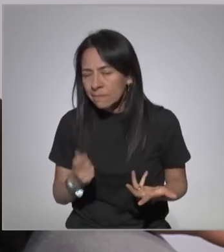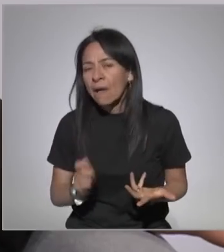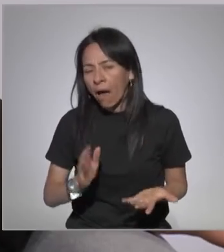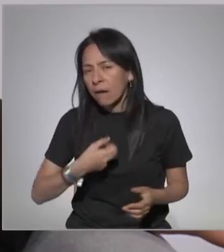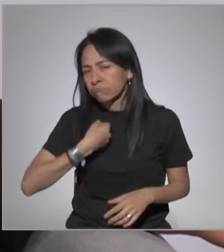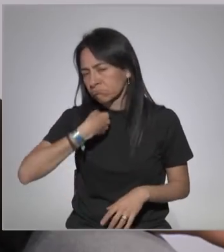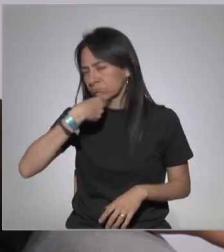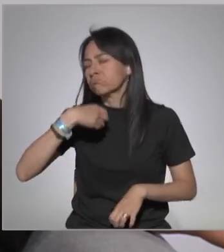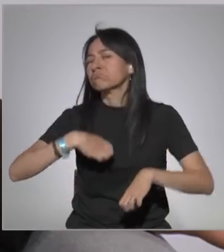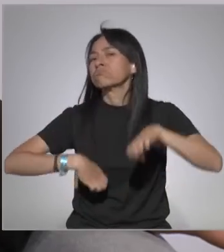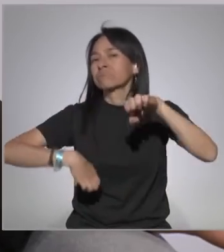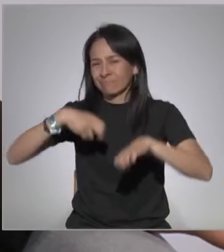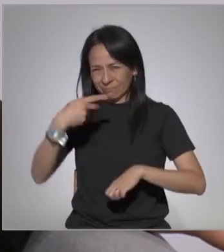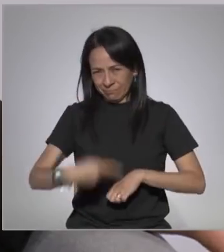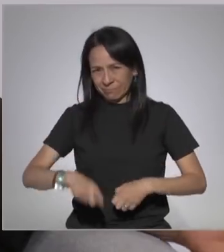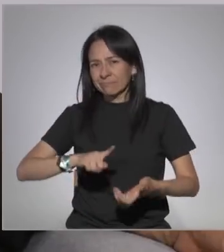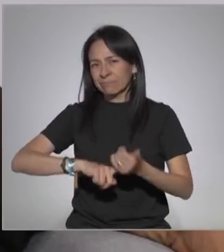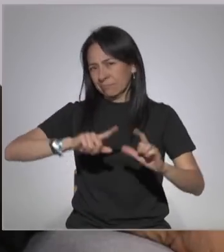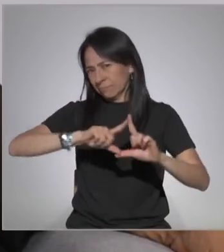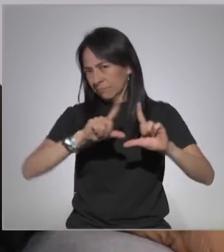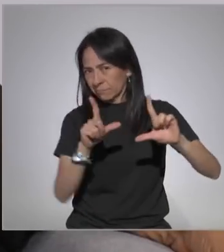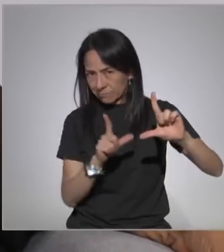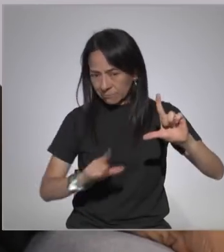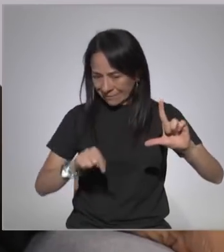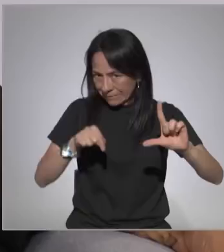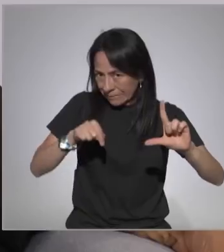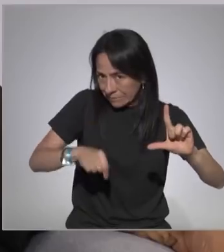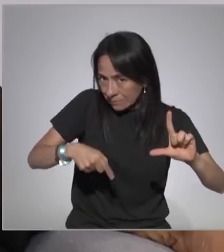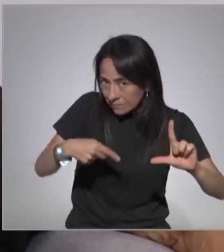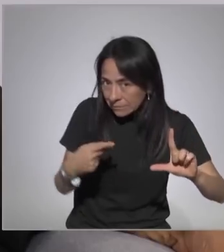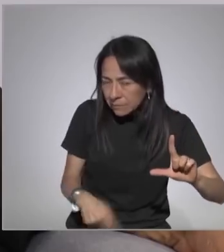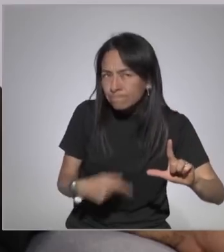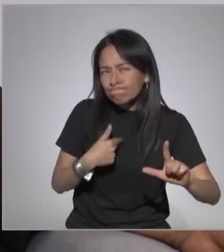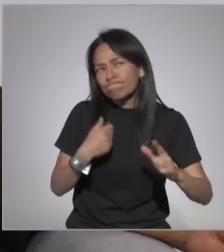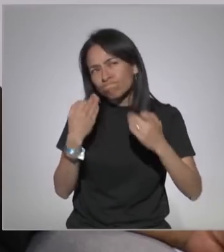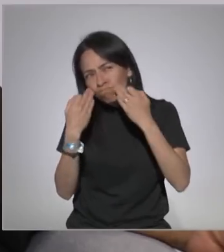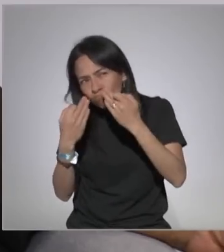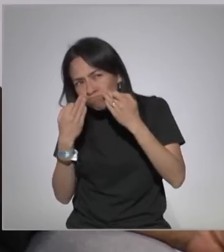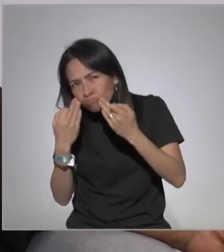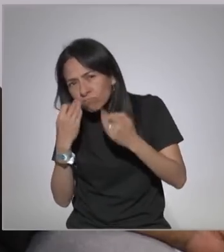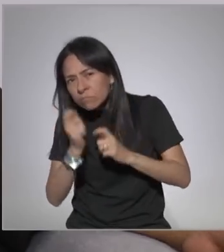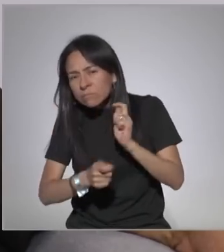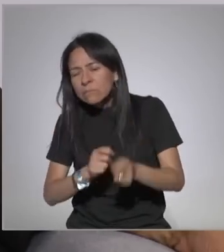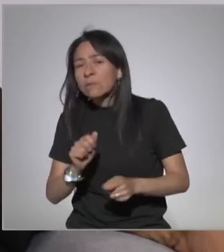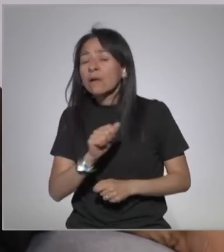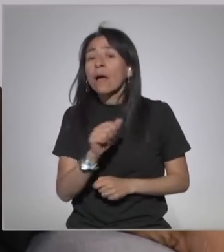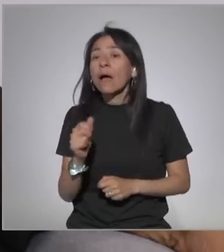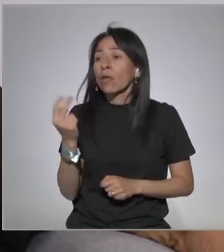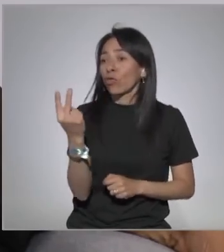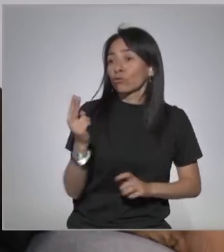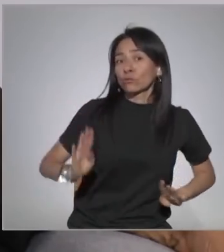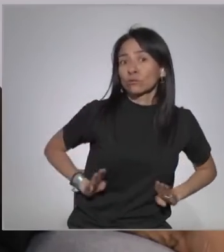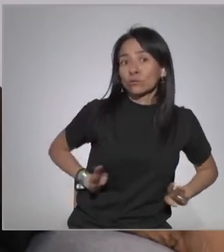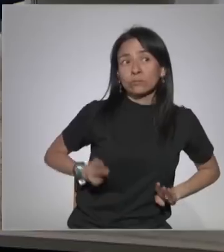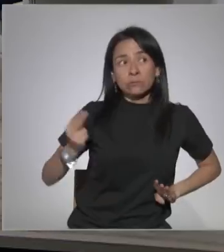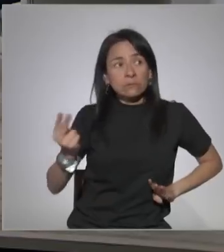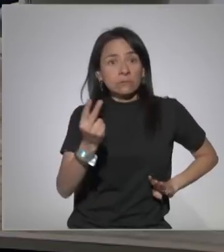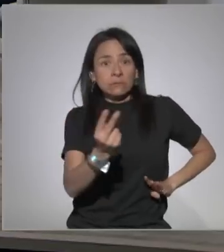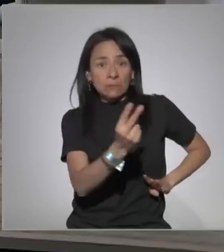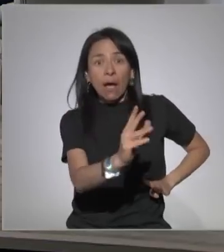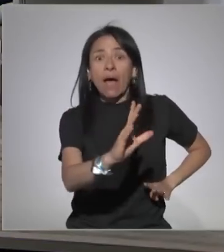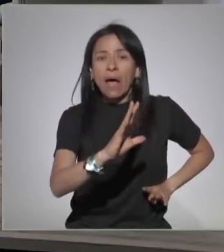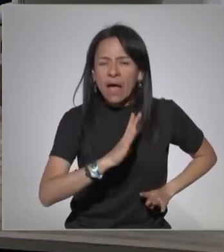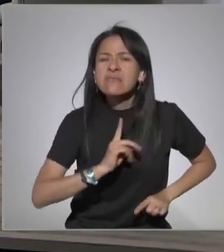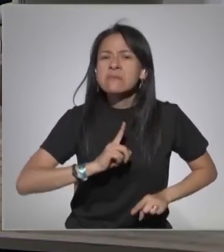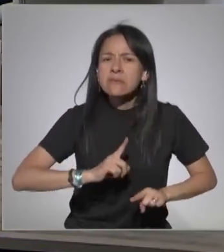envejecida en nuestra República Mexicana, quien tiene pareja son los hombres, ¿sí?